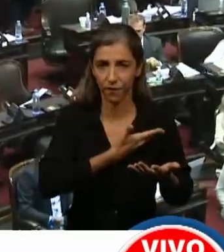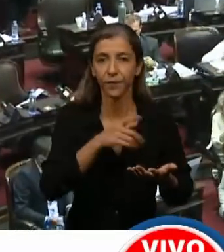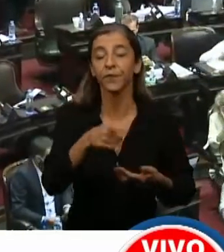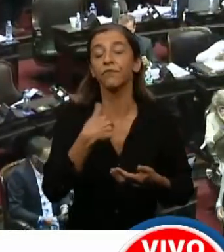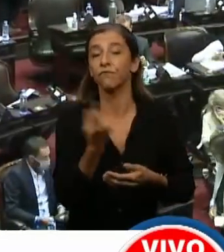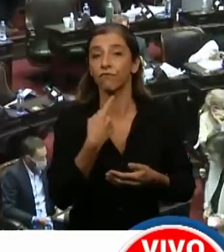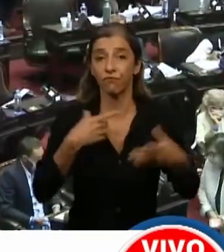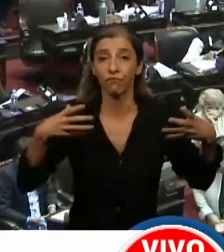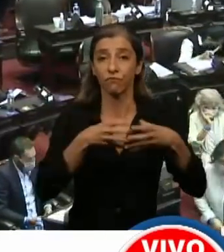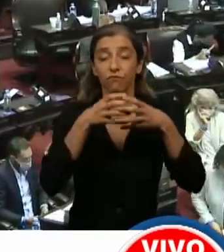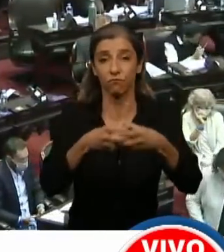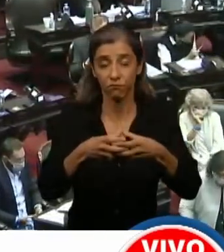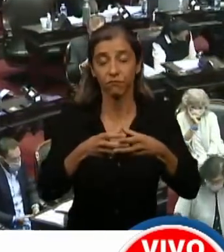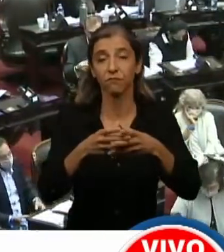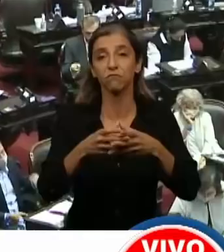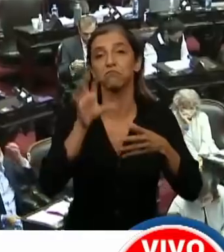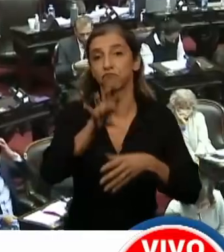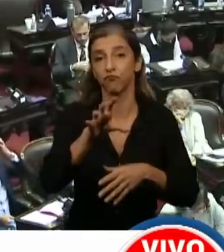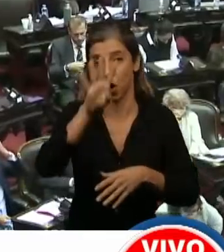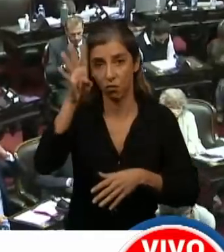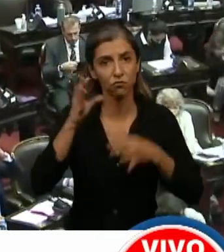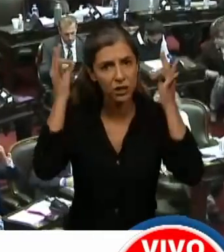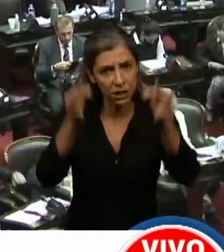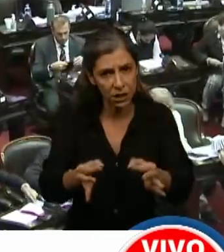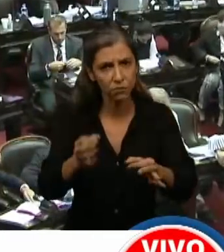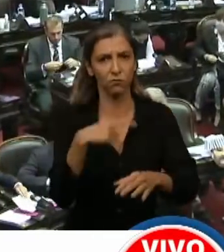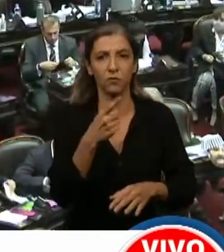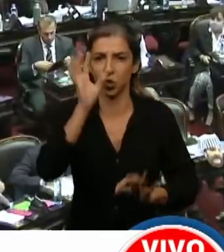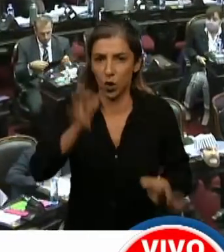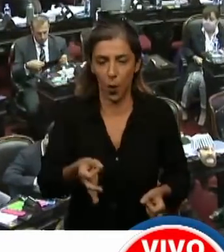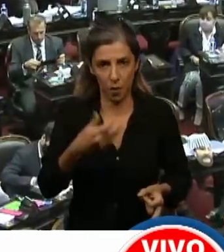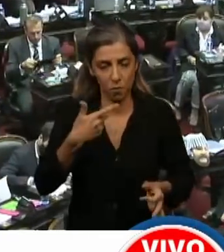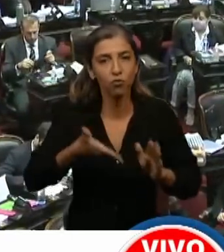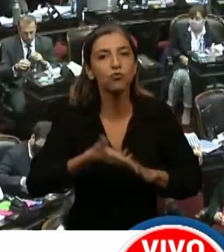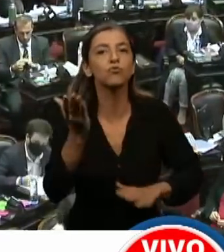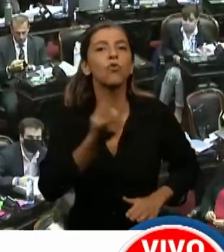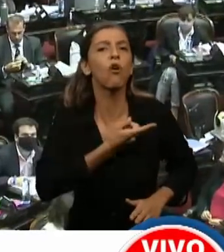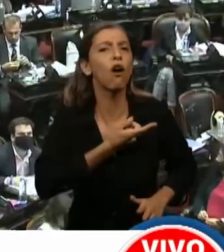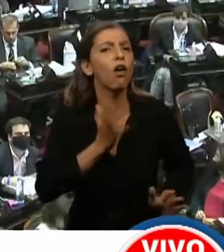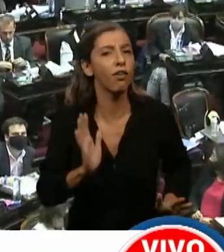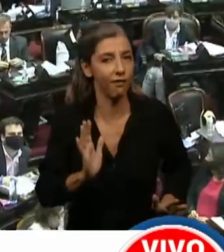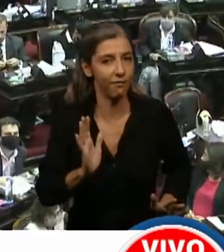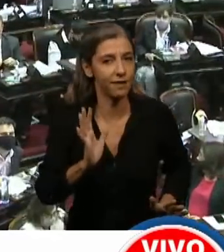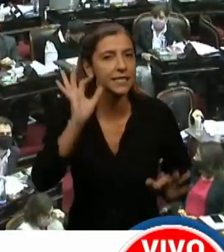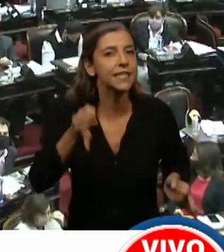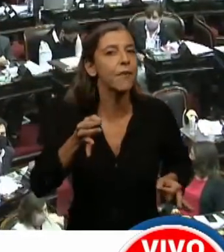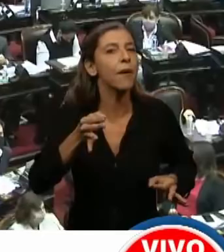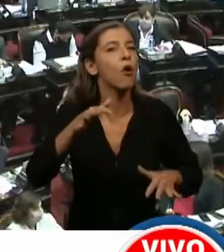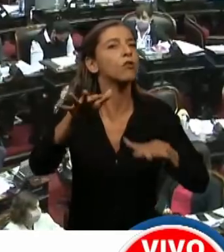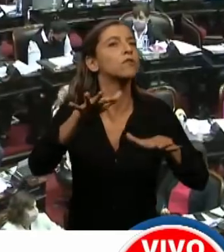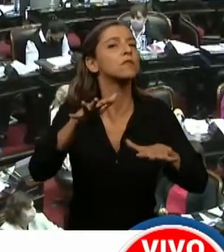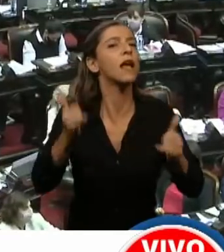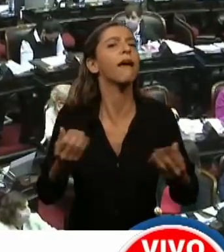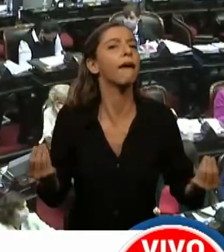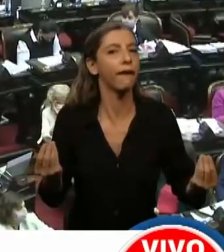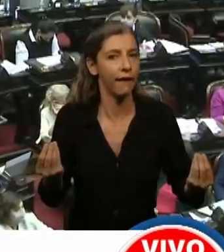Habíamos llegado a Formosa sabiendo a dónde íbamos y con quién nos íbamos a encontrar.